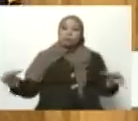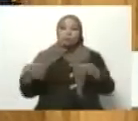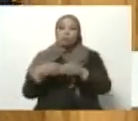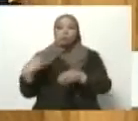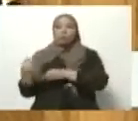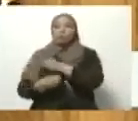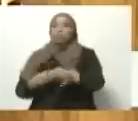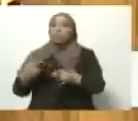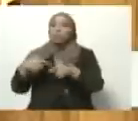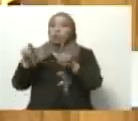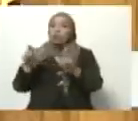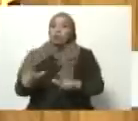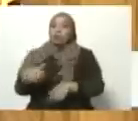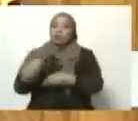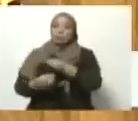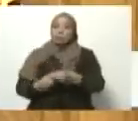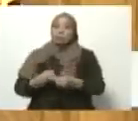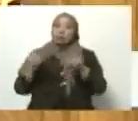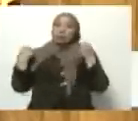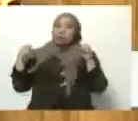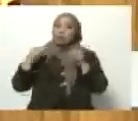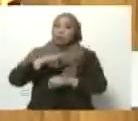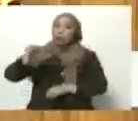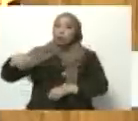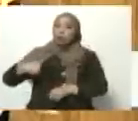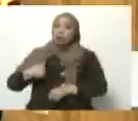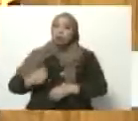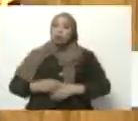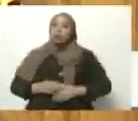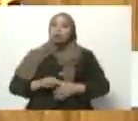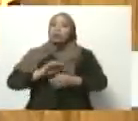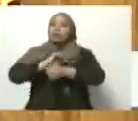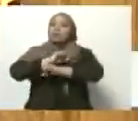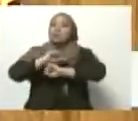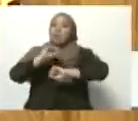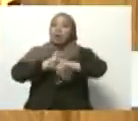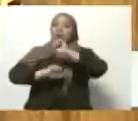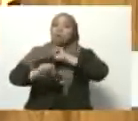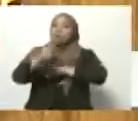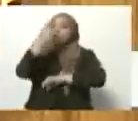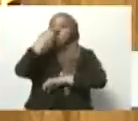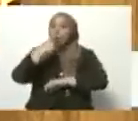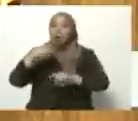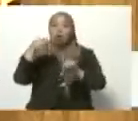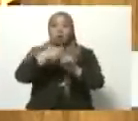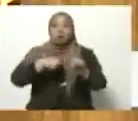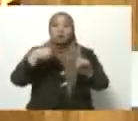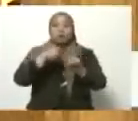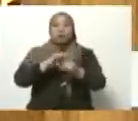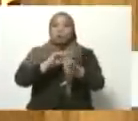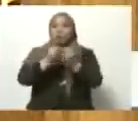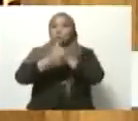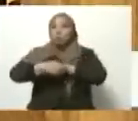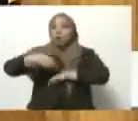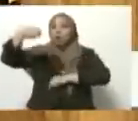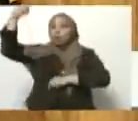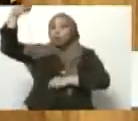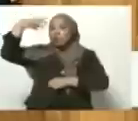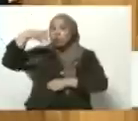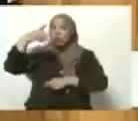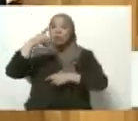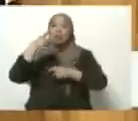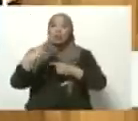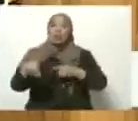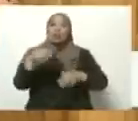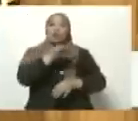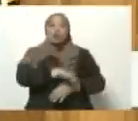tratando de imponer, y eso es lo que nos quieren aplicar a nosotros. Se acabó la lucha contra la pobreza. por el cambio climático, por los derechos civiles,